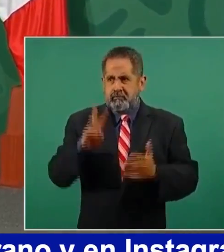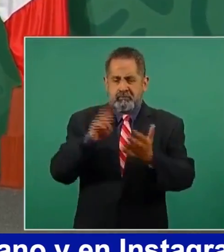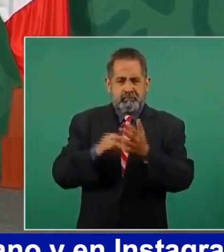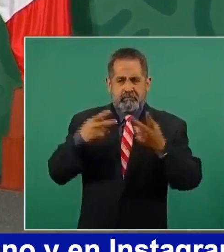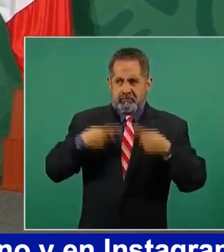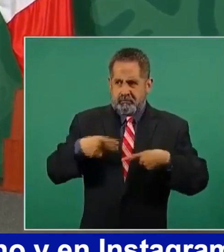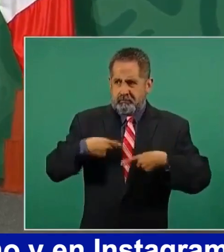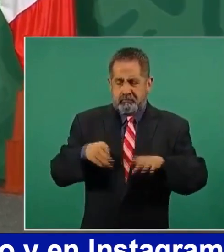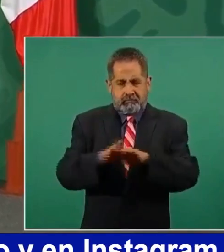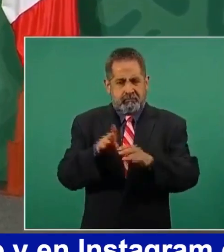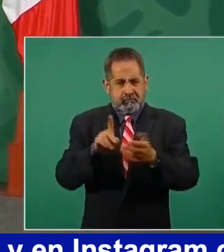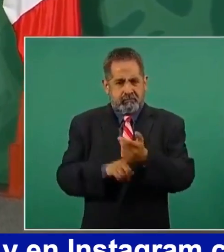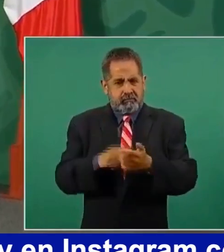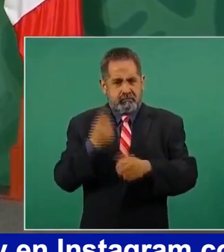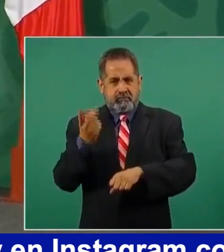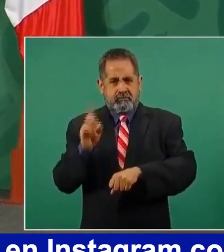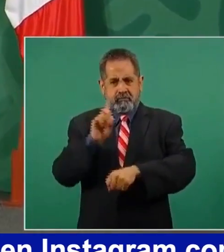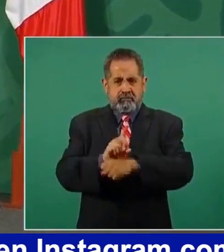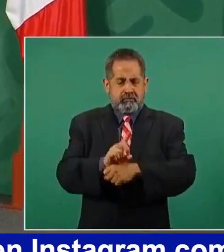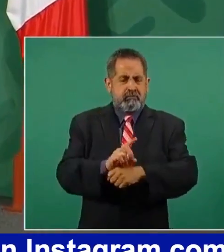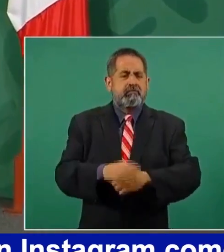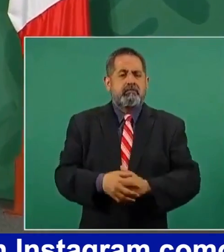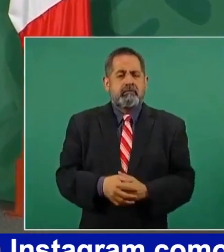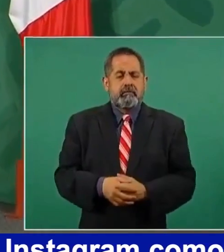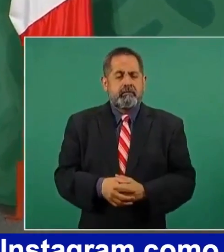personas que perdían la vida por día.